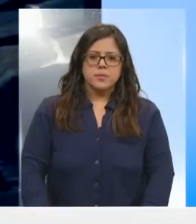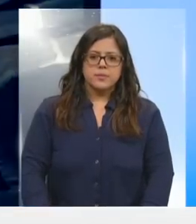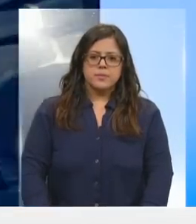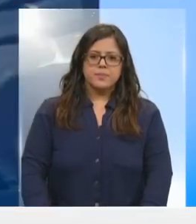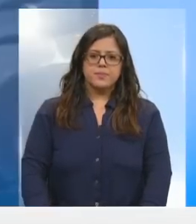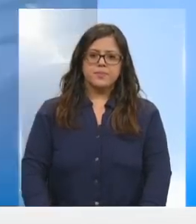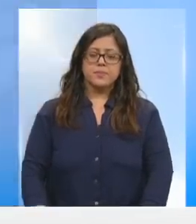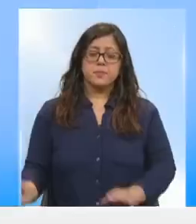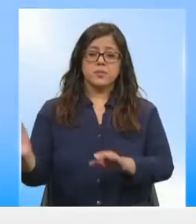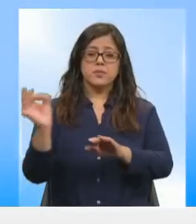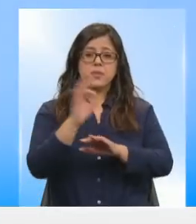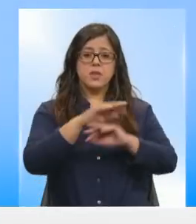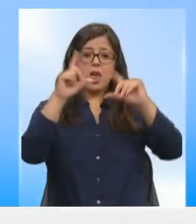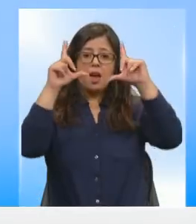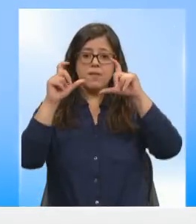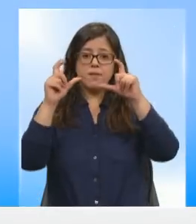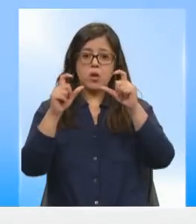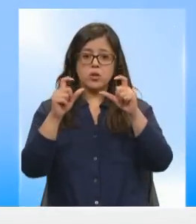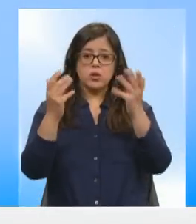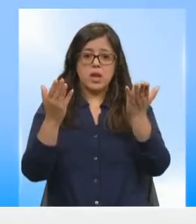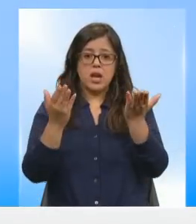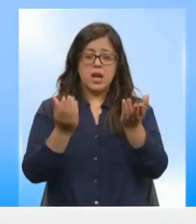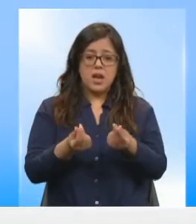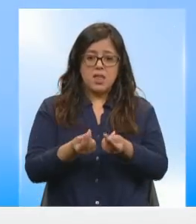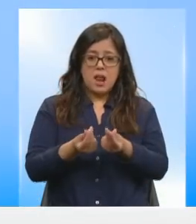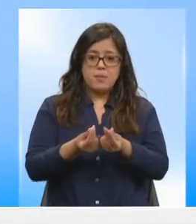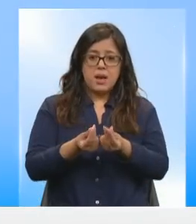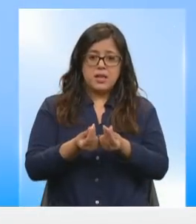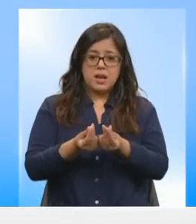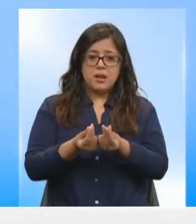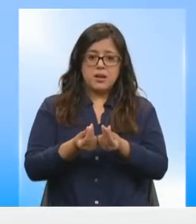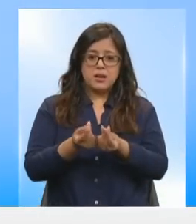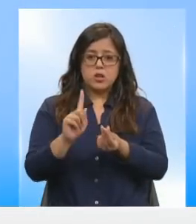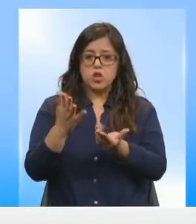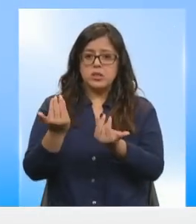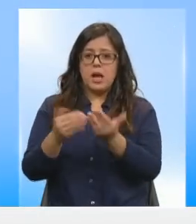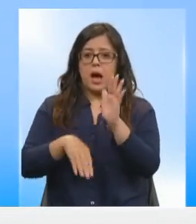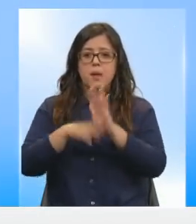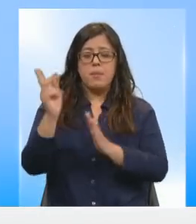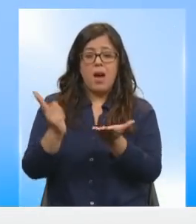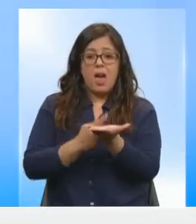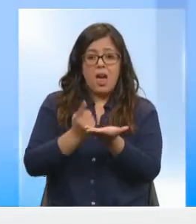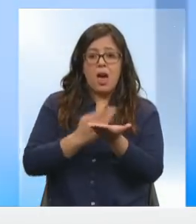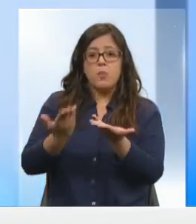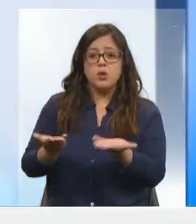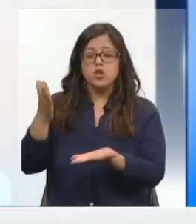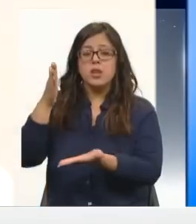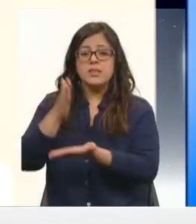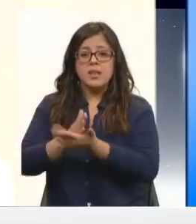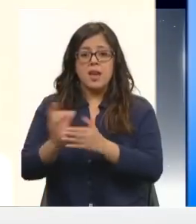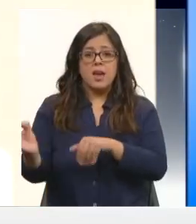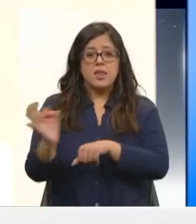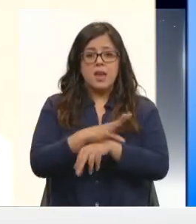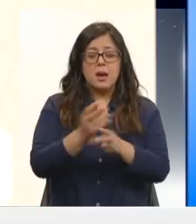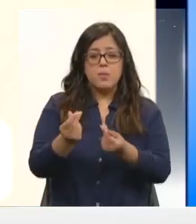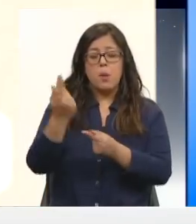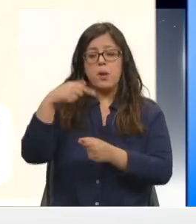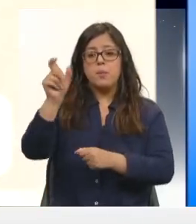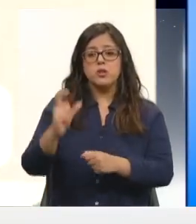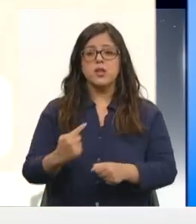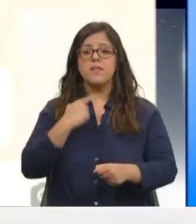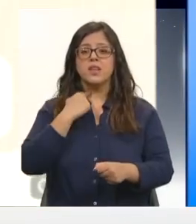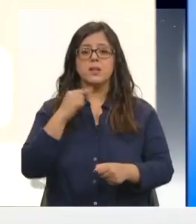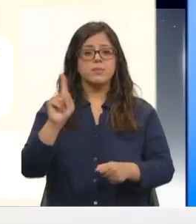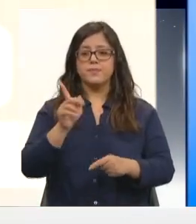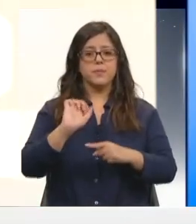Le mandaban fotos de los billetes que tenían. No necesitaban más efectivo, por eso exigían depósito, pero la víctima